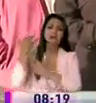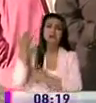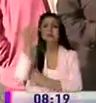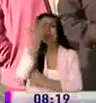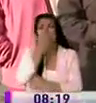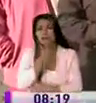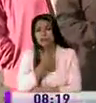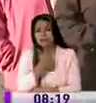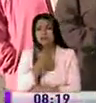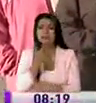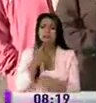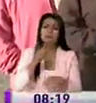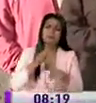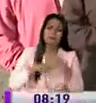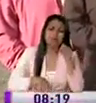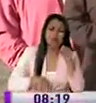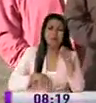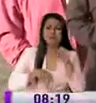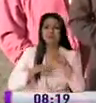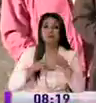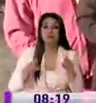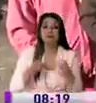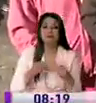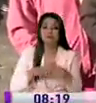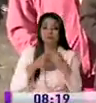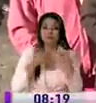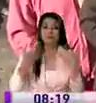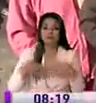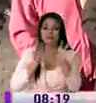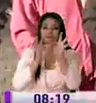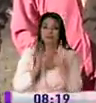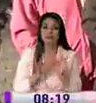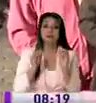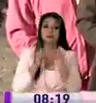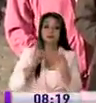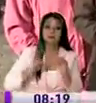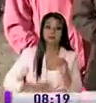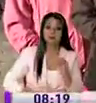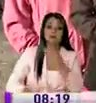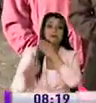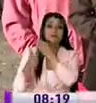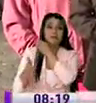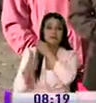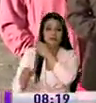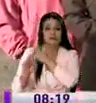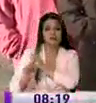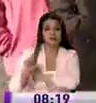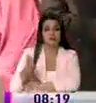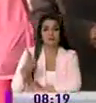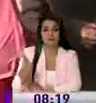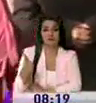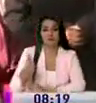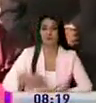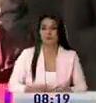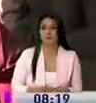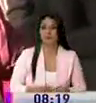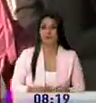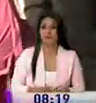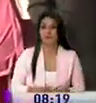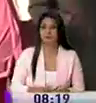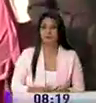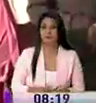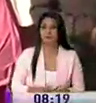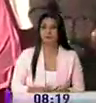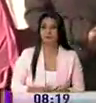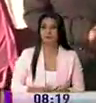estado, pero parece que hoy inician las obras de aquí. Para tener más detalles, nosotros ya nos encontramos con los moradores. Yo me encuentro precisamente con